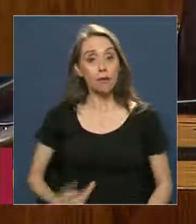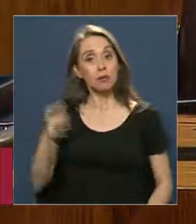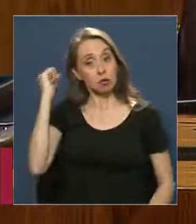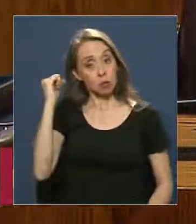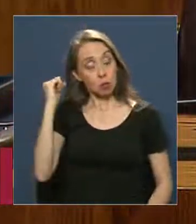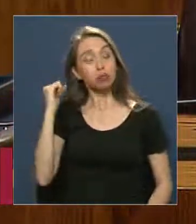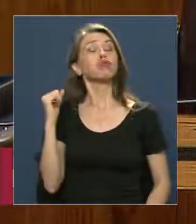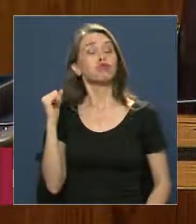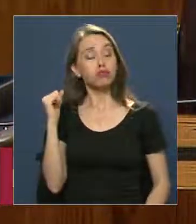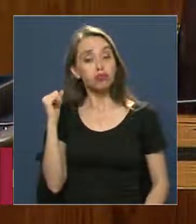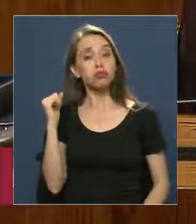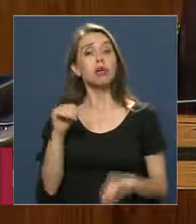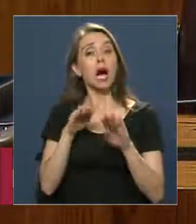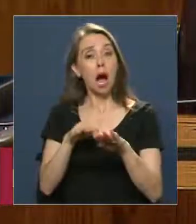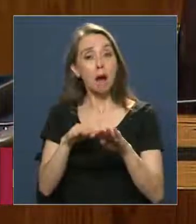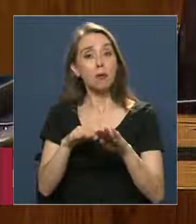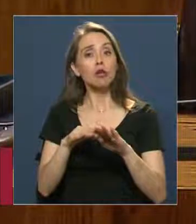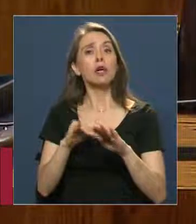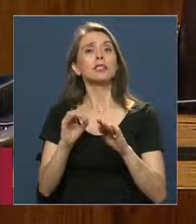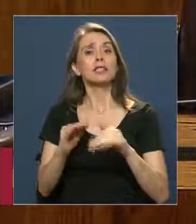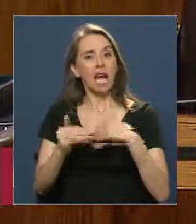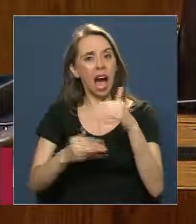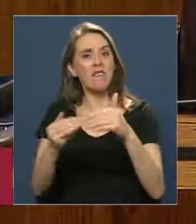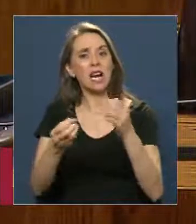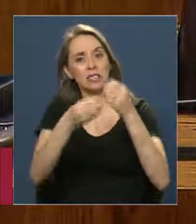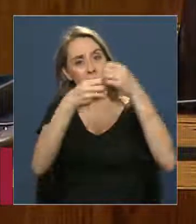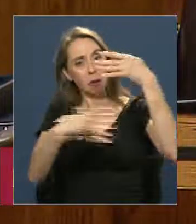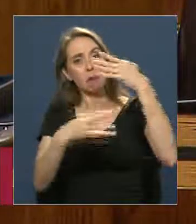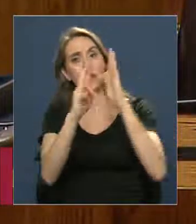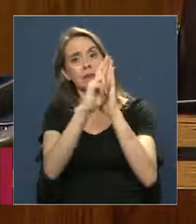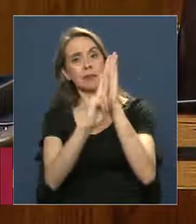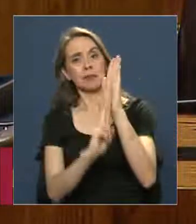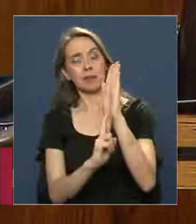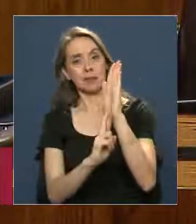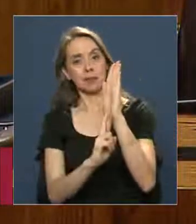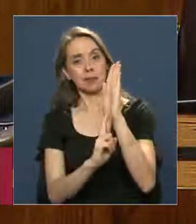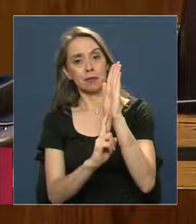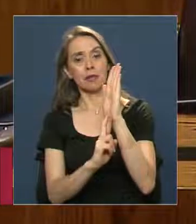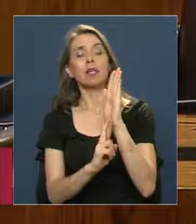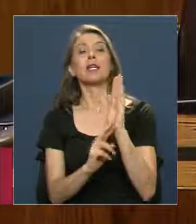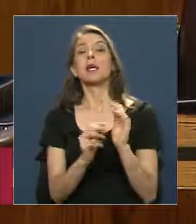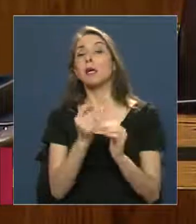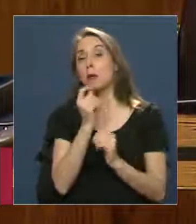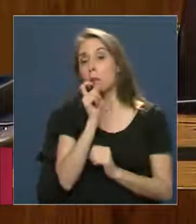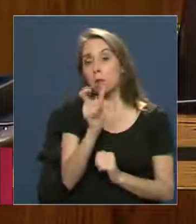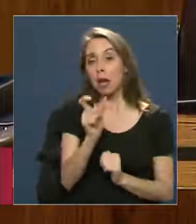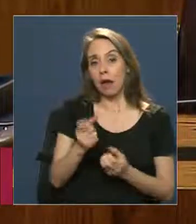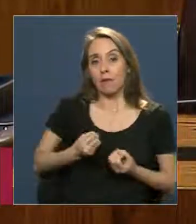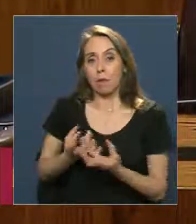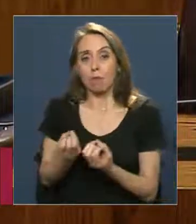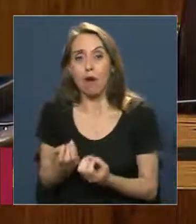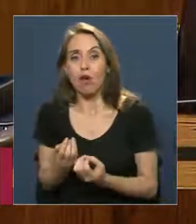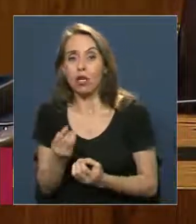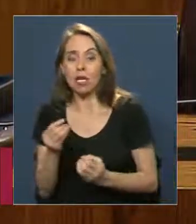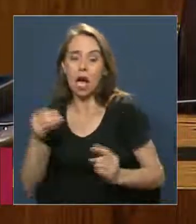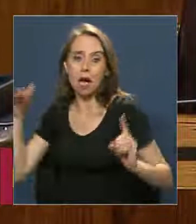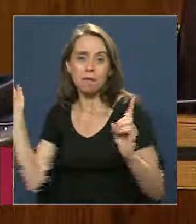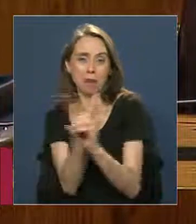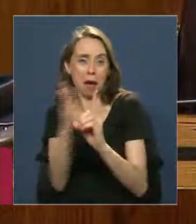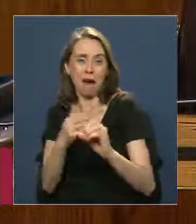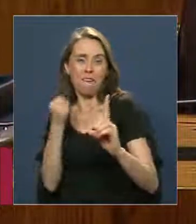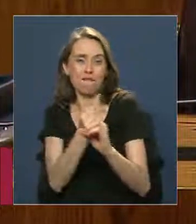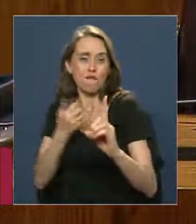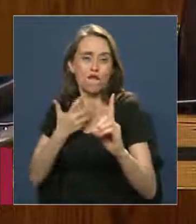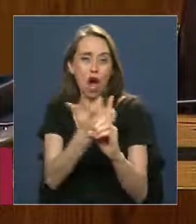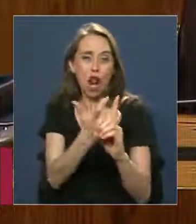partidario de avanzar en su regulación, porque consideramos que la incitación a la violencia física es inaceptable y por lo